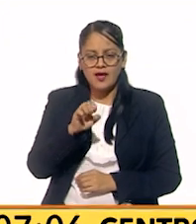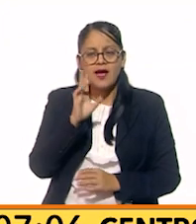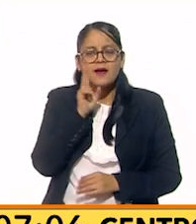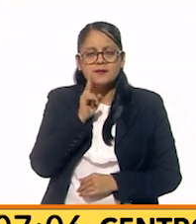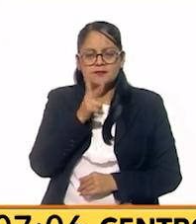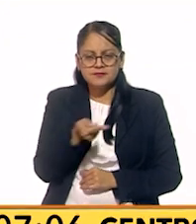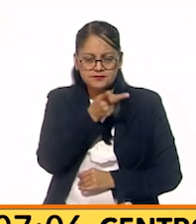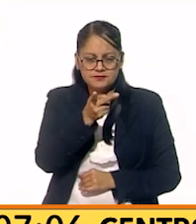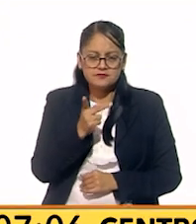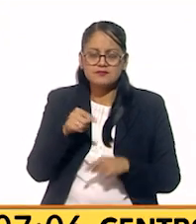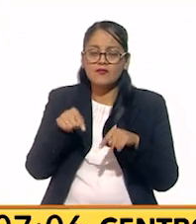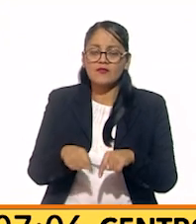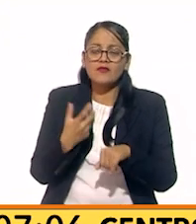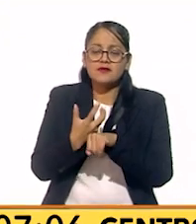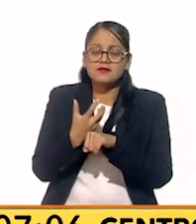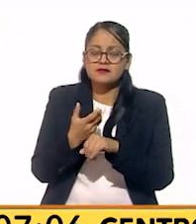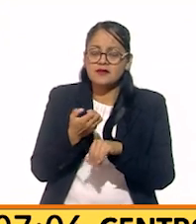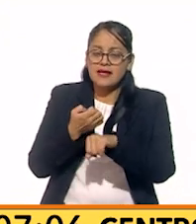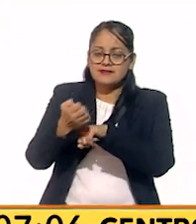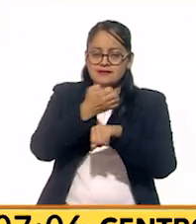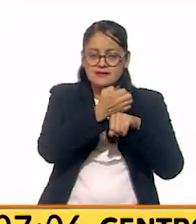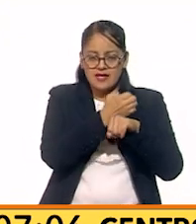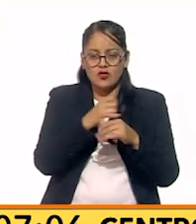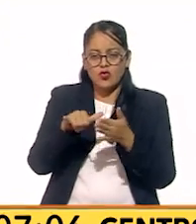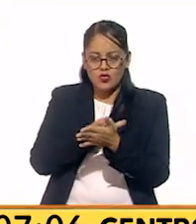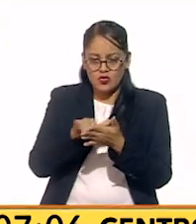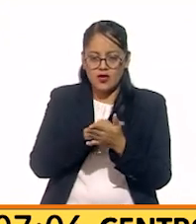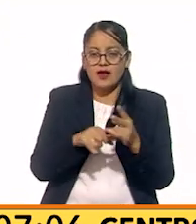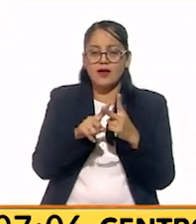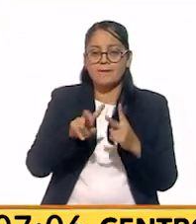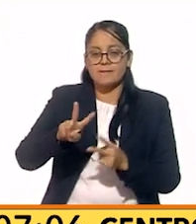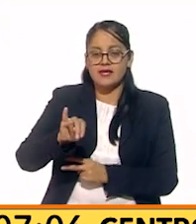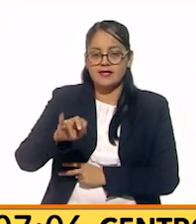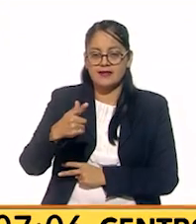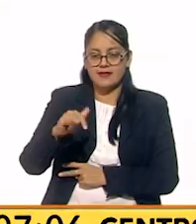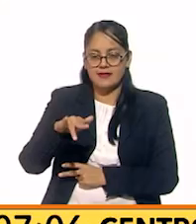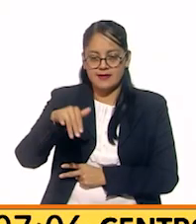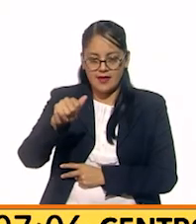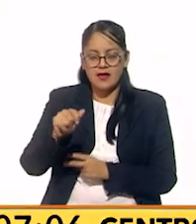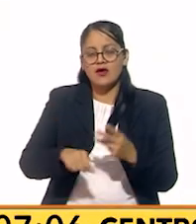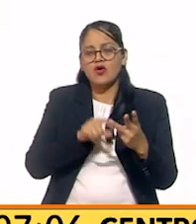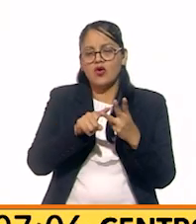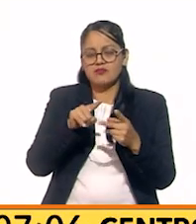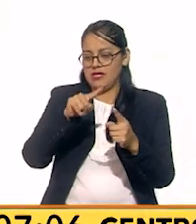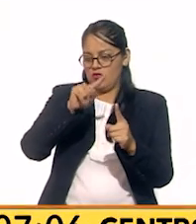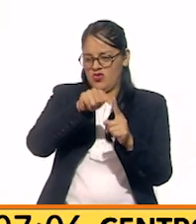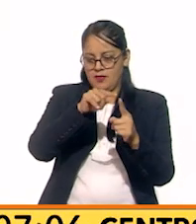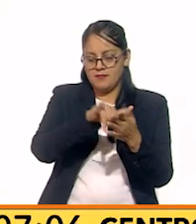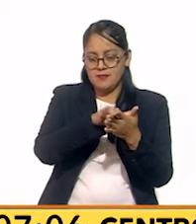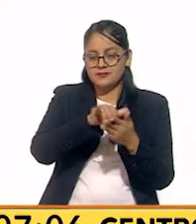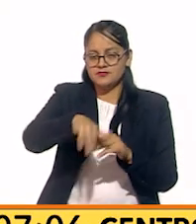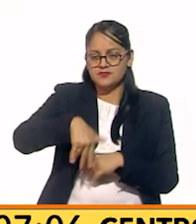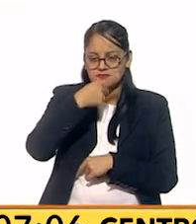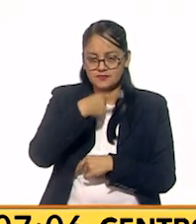espera particularmente para estados clave como Nueva York o incluso Virginia? Pero nos detenemos un poco en Nueva York. Ya mencionabas pues